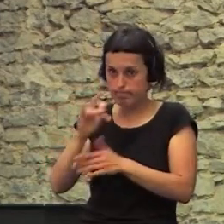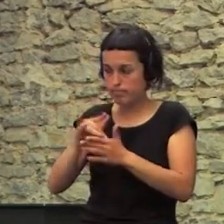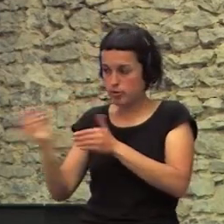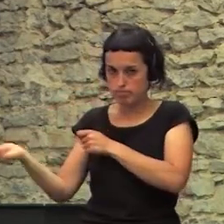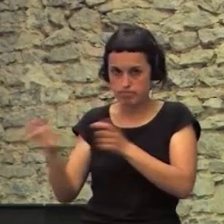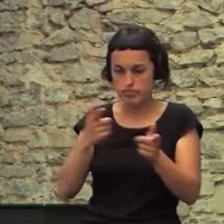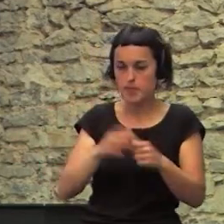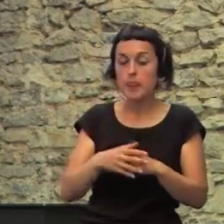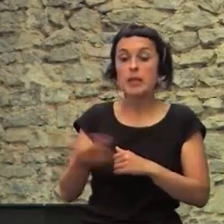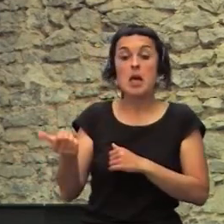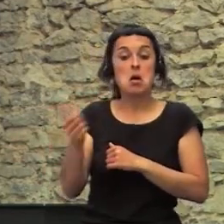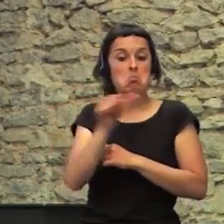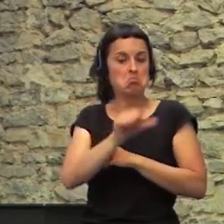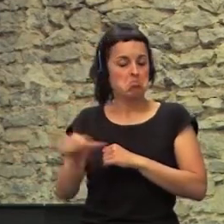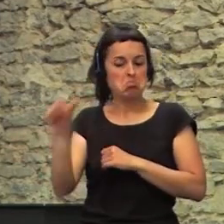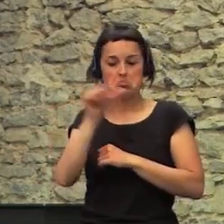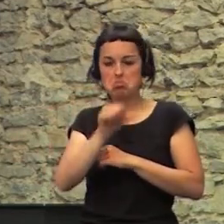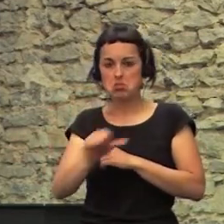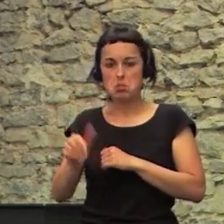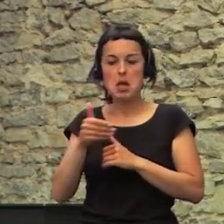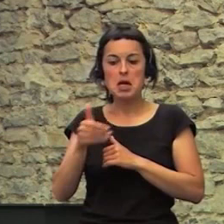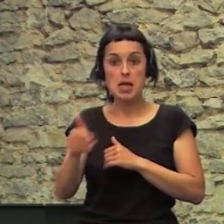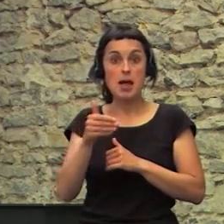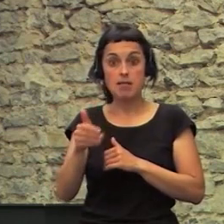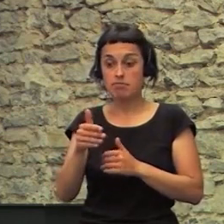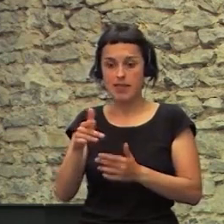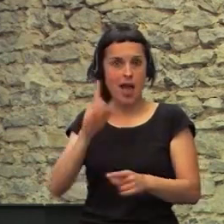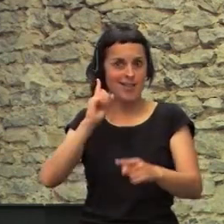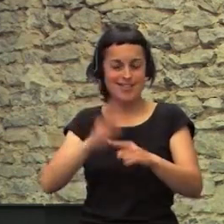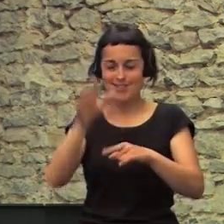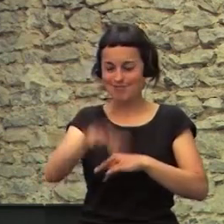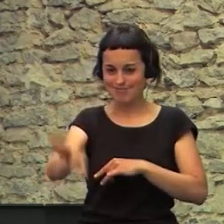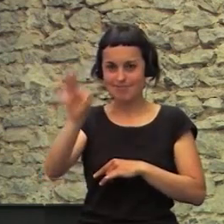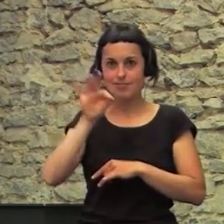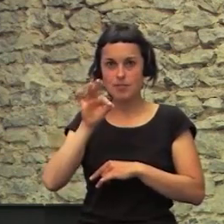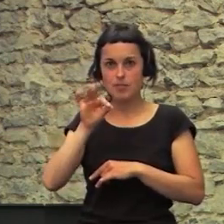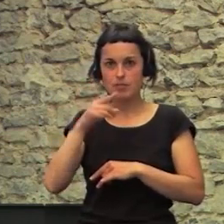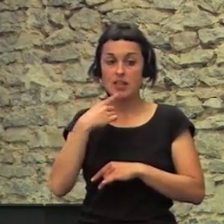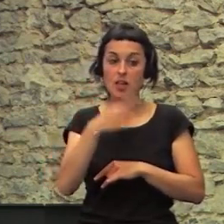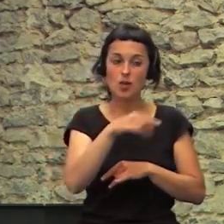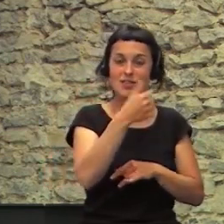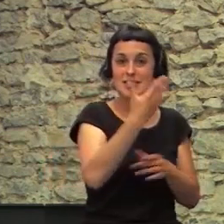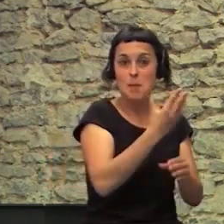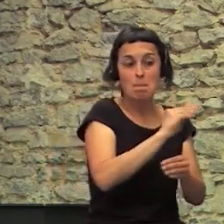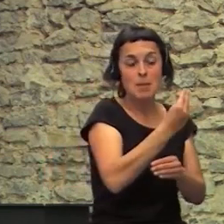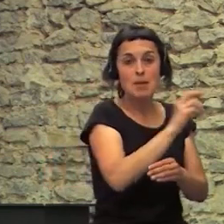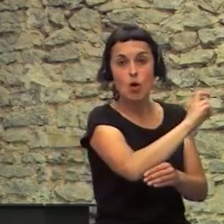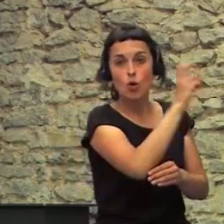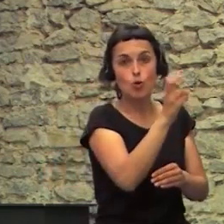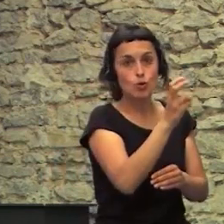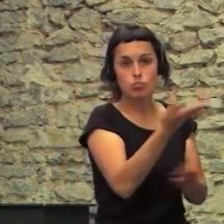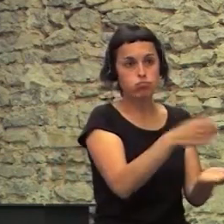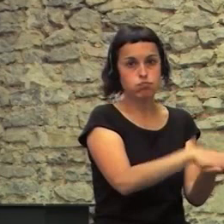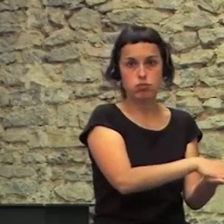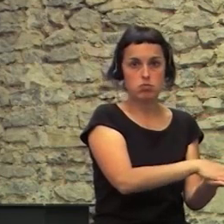a las semanas qué sexo era el que se iba a determinar, dijeron que el otro bebé había muerto. Entonces, claro,